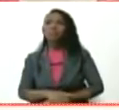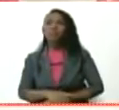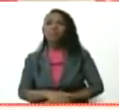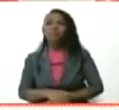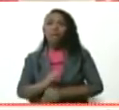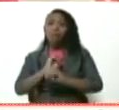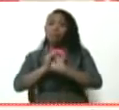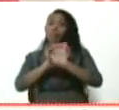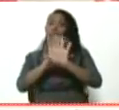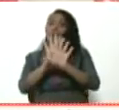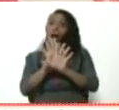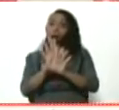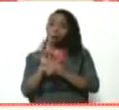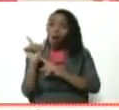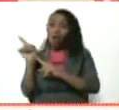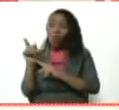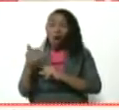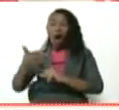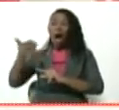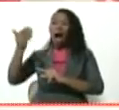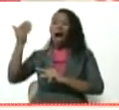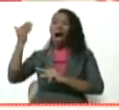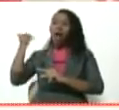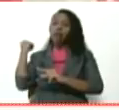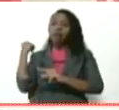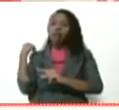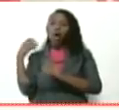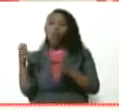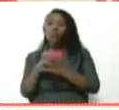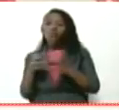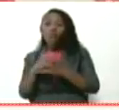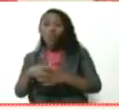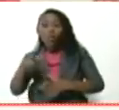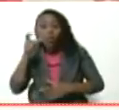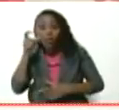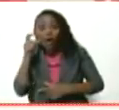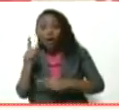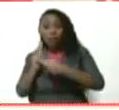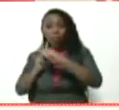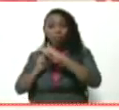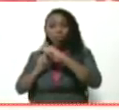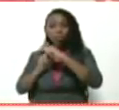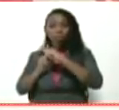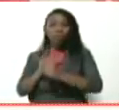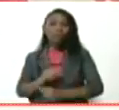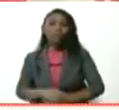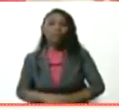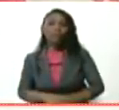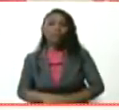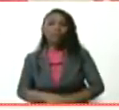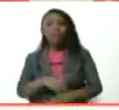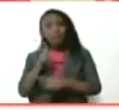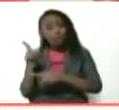Claro, que era antes el de la Comisión de Contraloría y pusieron a Superlano. Eso